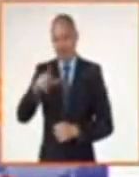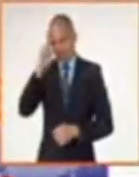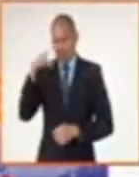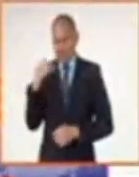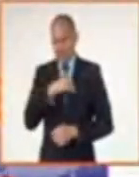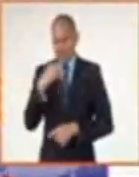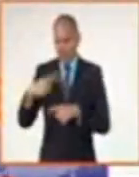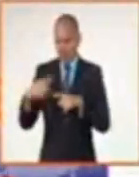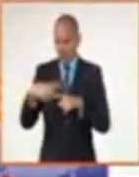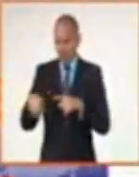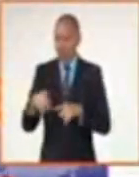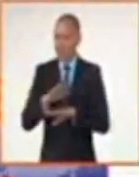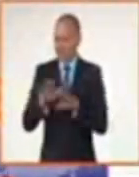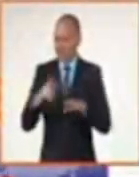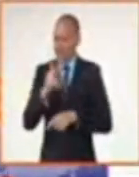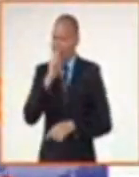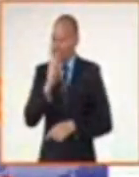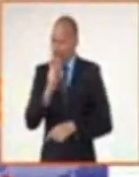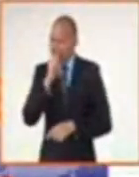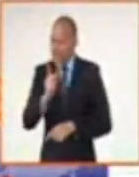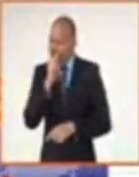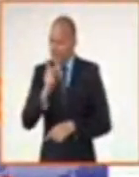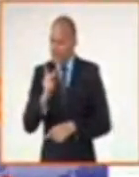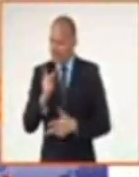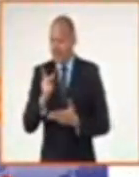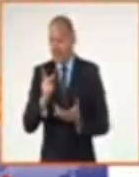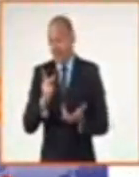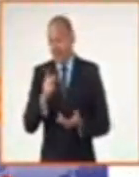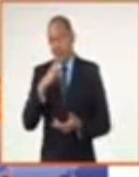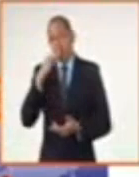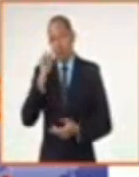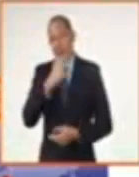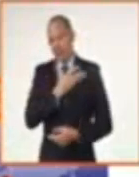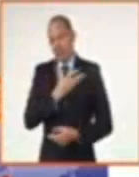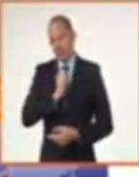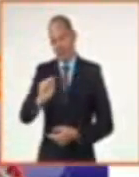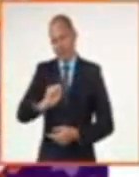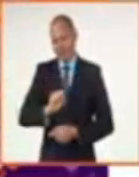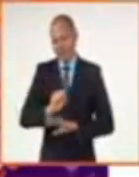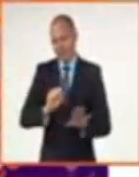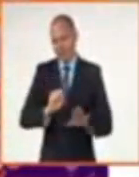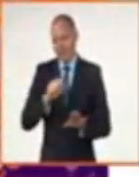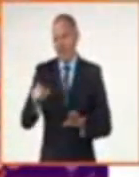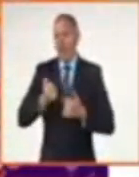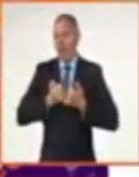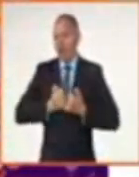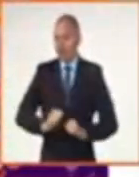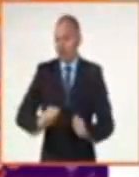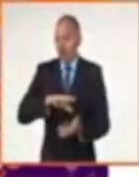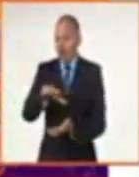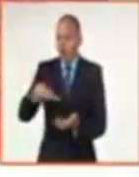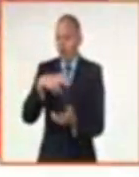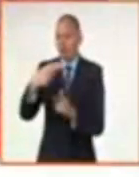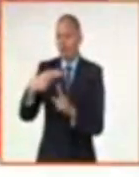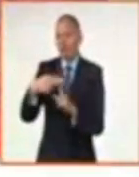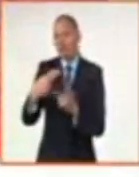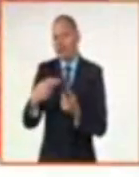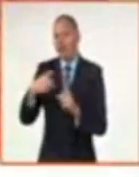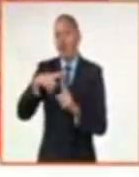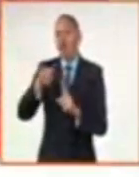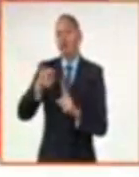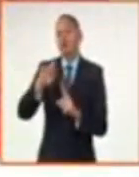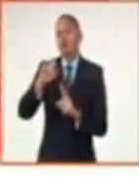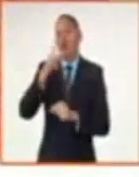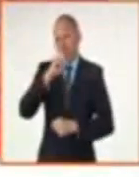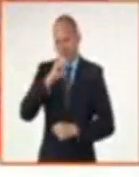donde se despidió con serenidad, dice la publicación en el perfil de Facebook. Nació en Turín el 17 de mayo